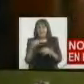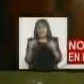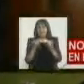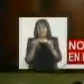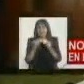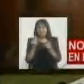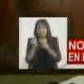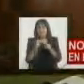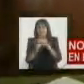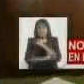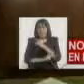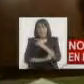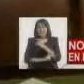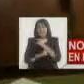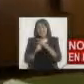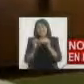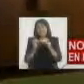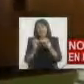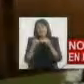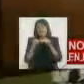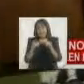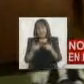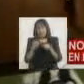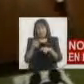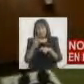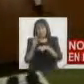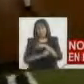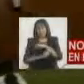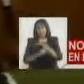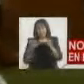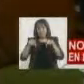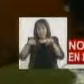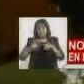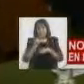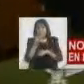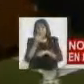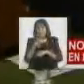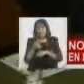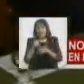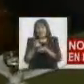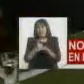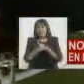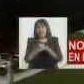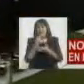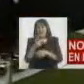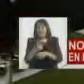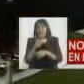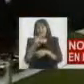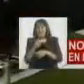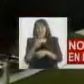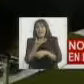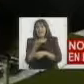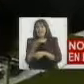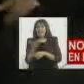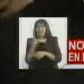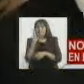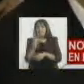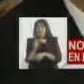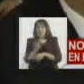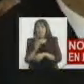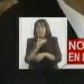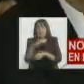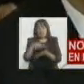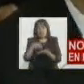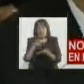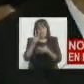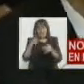número de países esté siguiendo lo que está sucediendo aquí, que ayuden a que no haya la menor duda